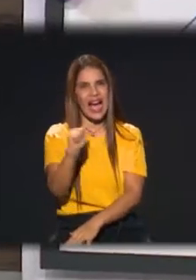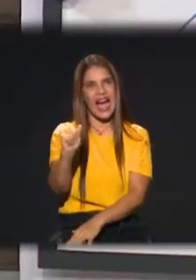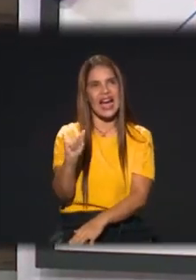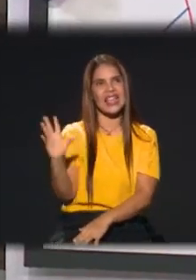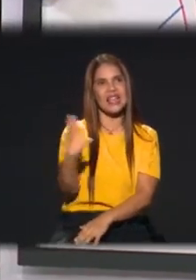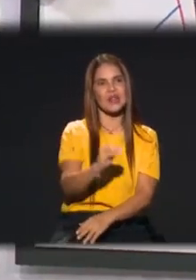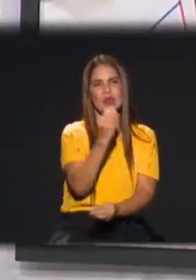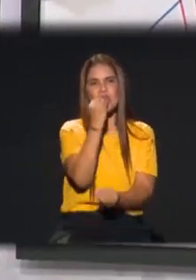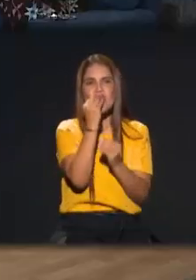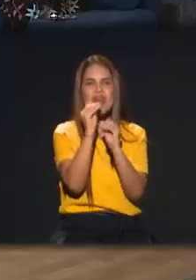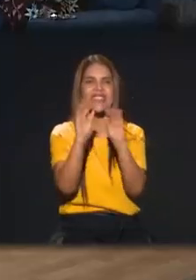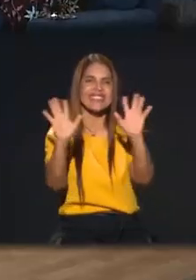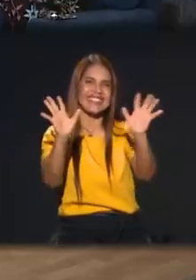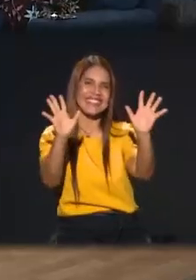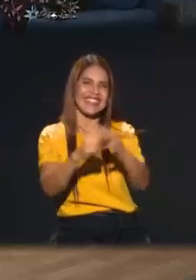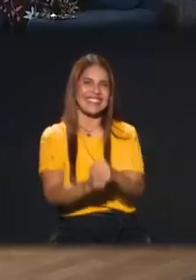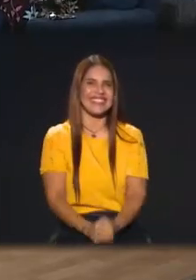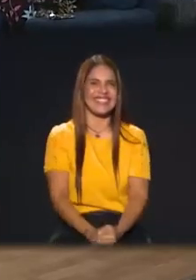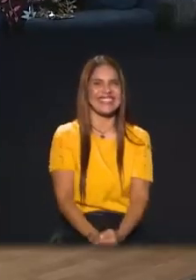quiero, pico y chao.